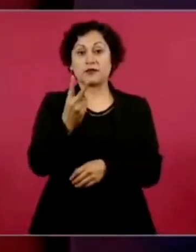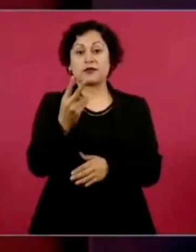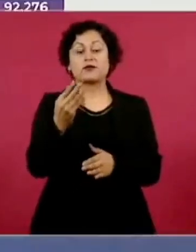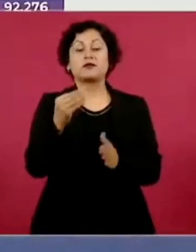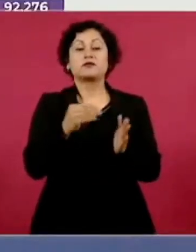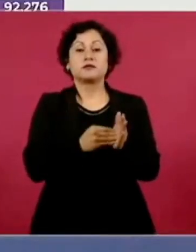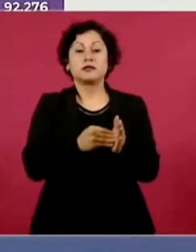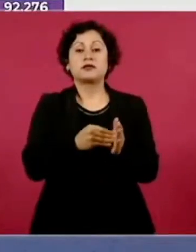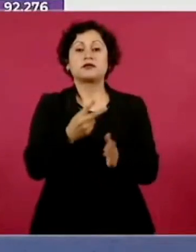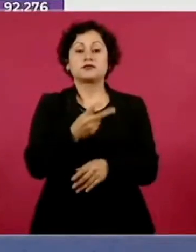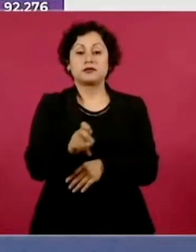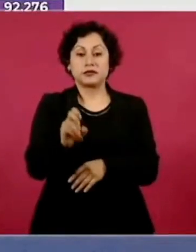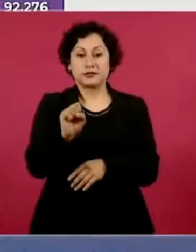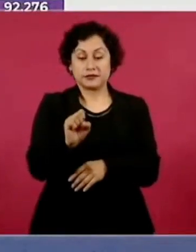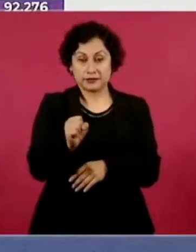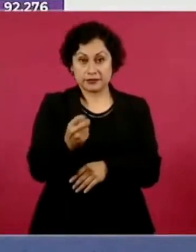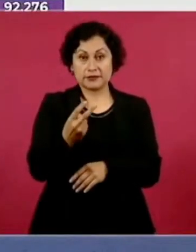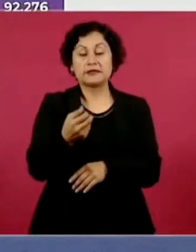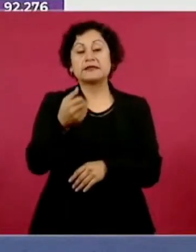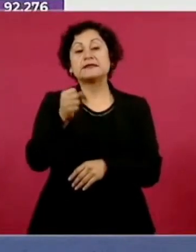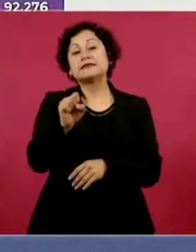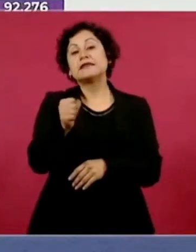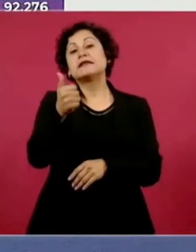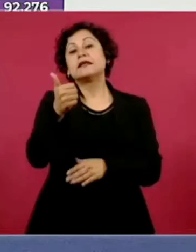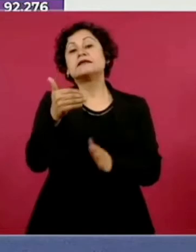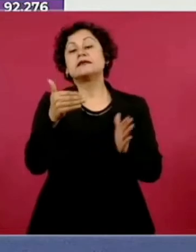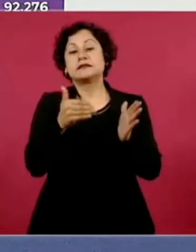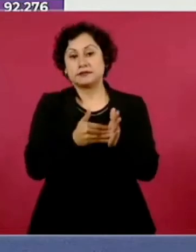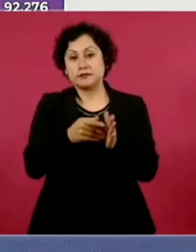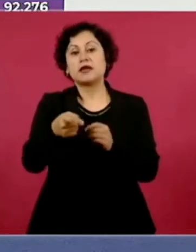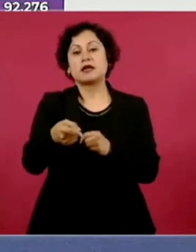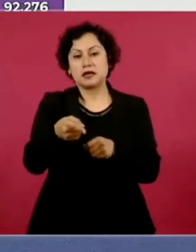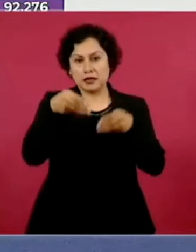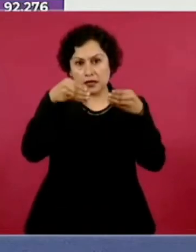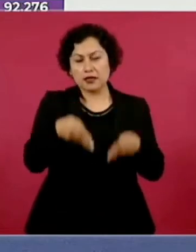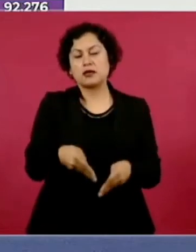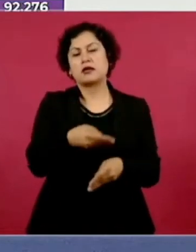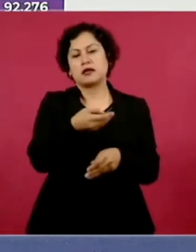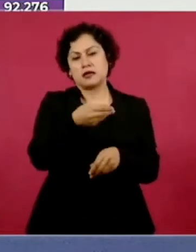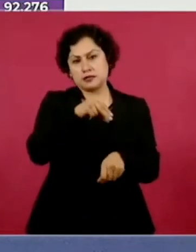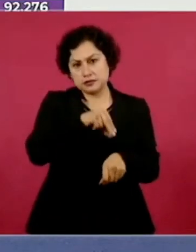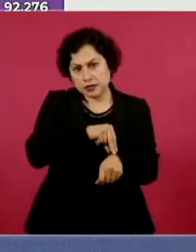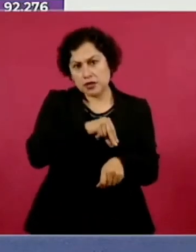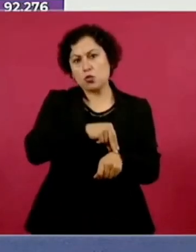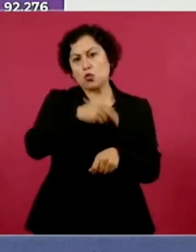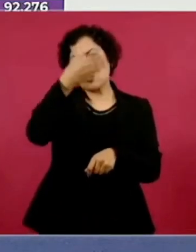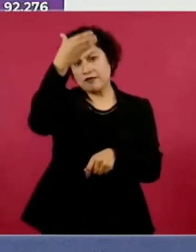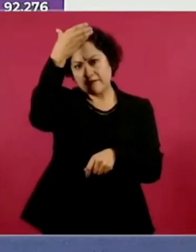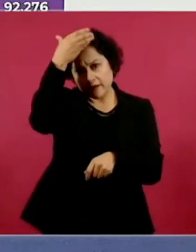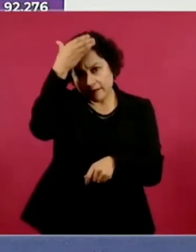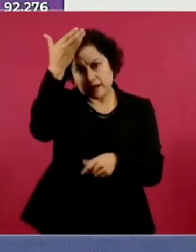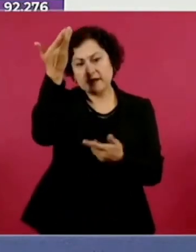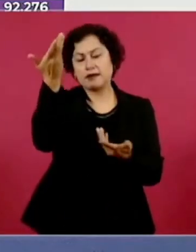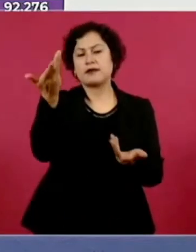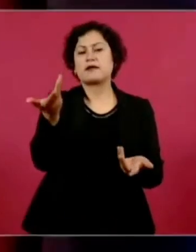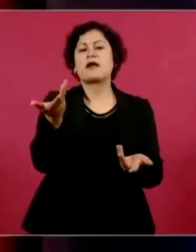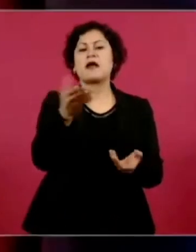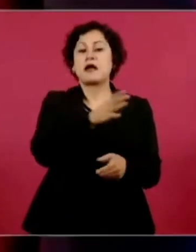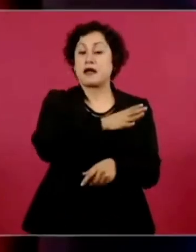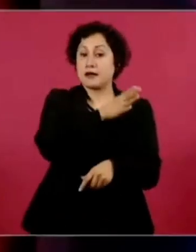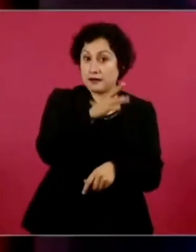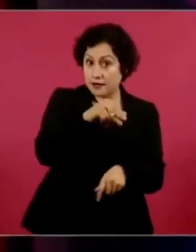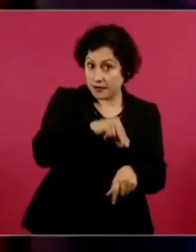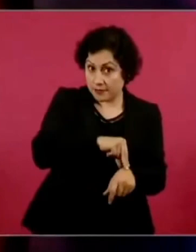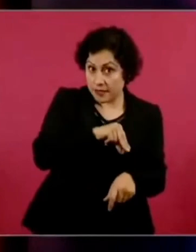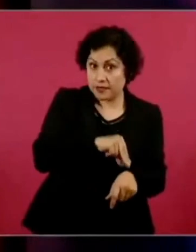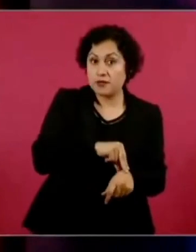92,276 personas, 66,000 de ellos personal de salud de las categorías de enfermería, por ejemplo, médicos generales, 21,000